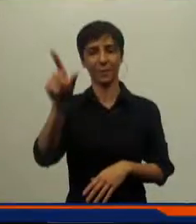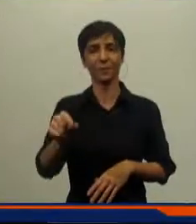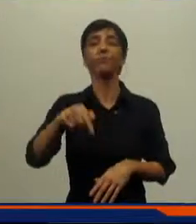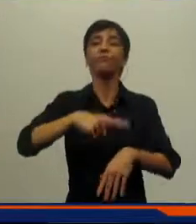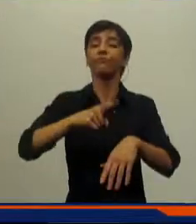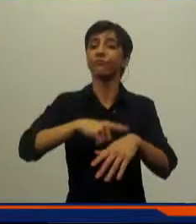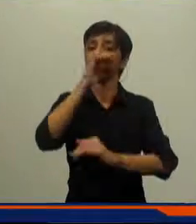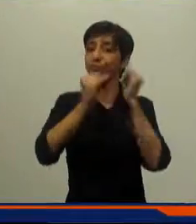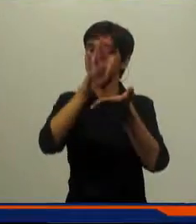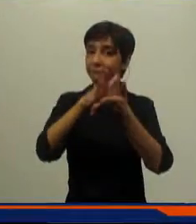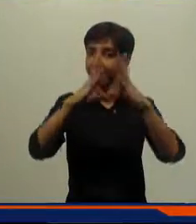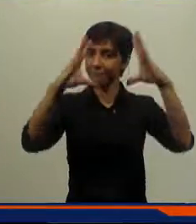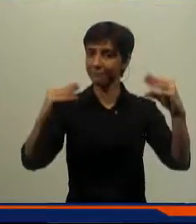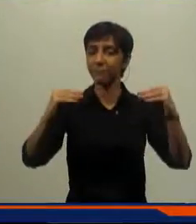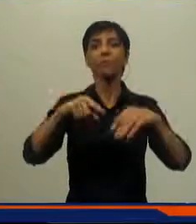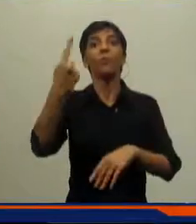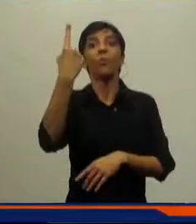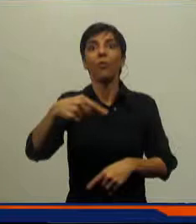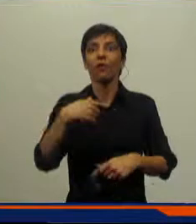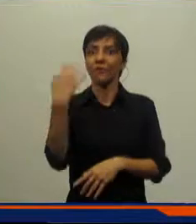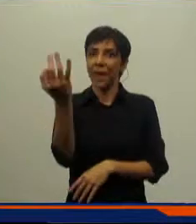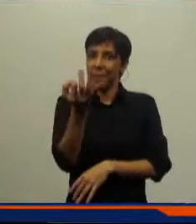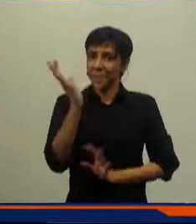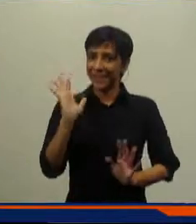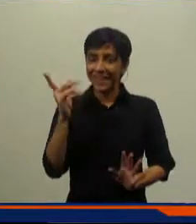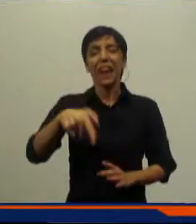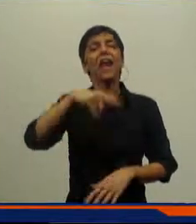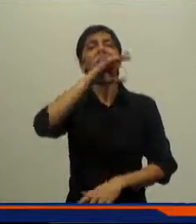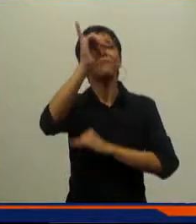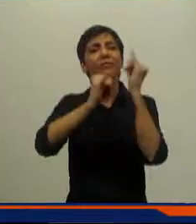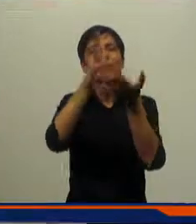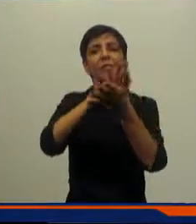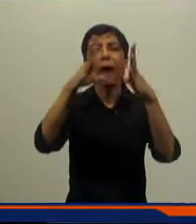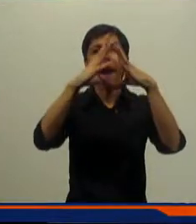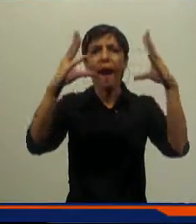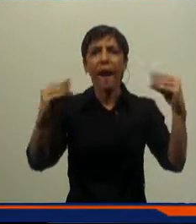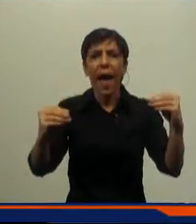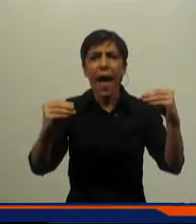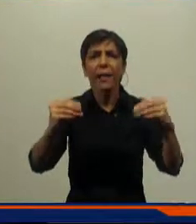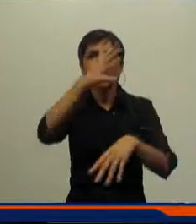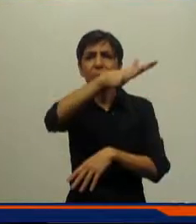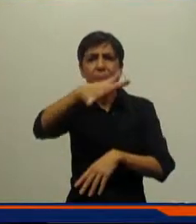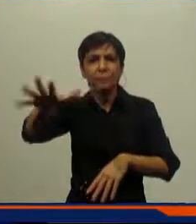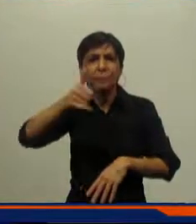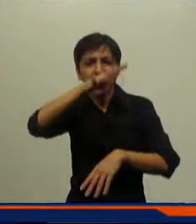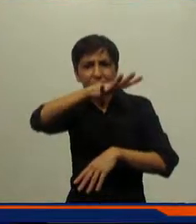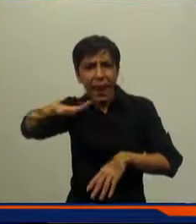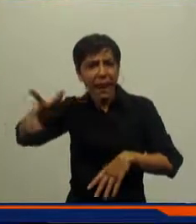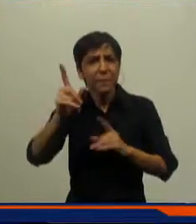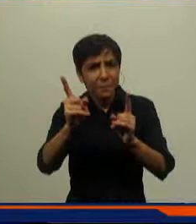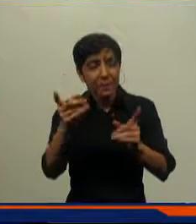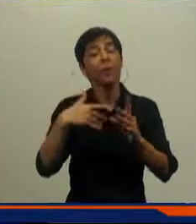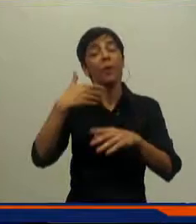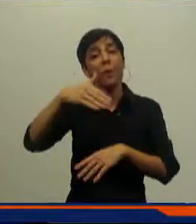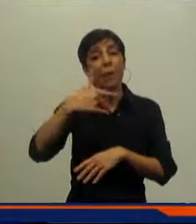Momento de hablar de rugby, pero con una particularidad. Hablamos de la selección de rugby playa, porque en los próximos días estarán disputando en Vargas, la